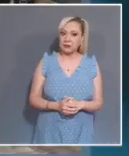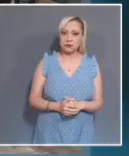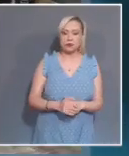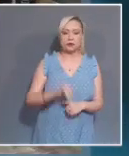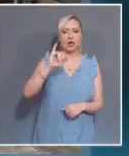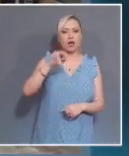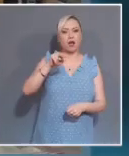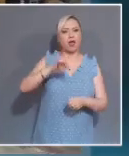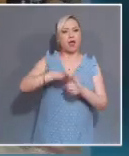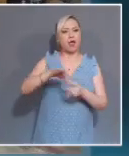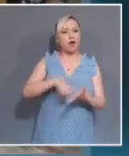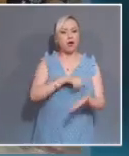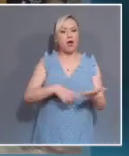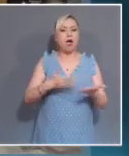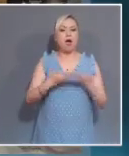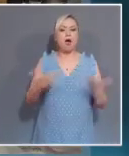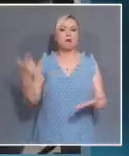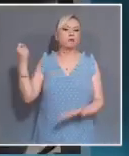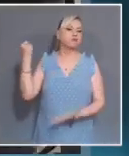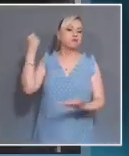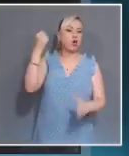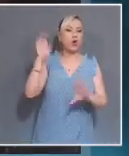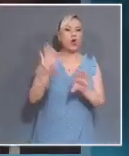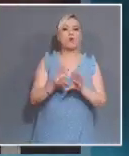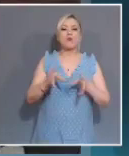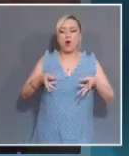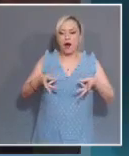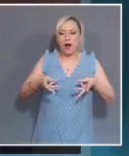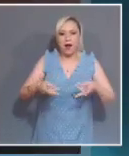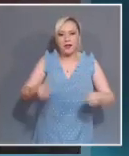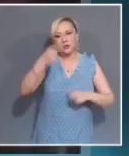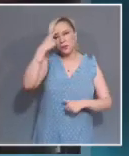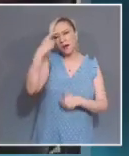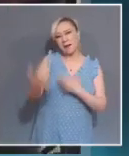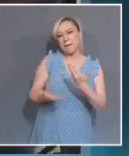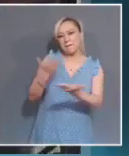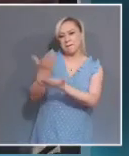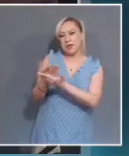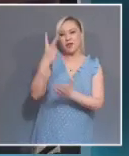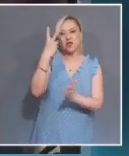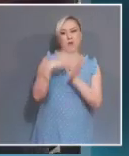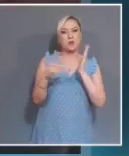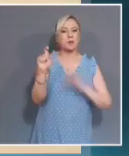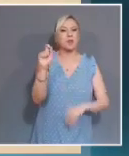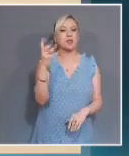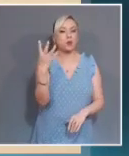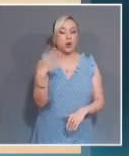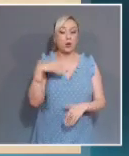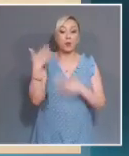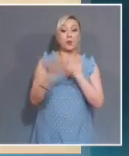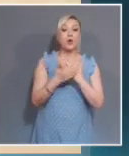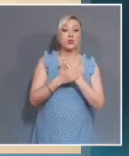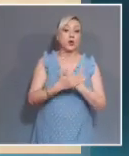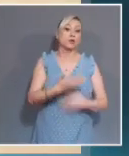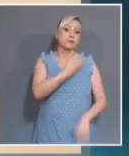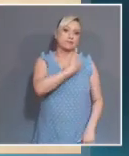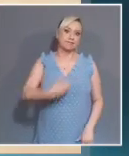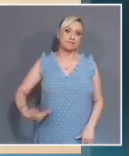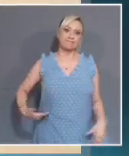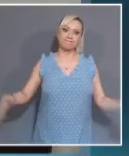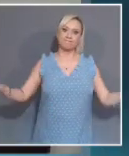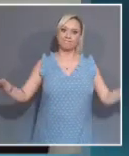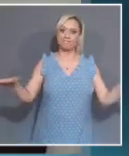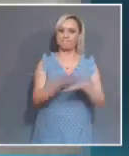diseñar el anteproyecto de gasto que solicitarán para el año 2024, en el que habrá elecciones para renovar presidente, diputados